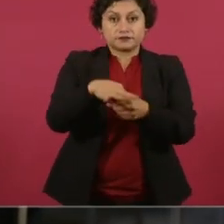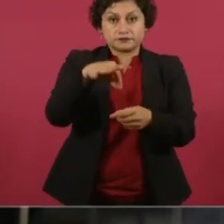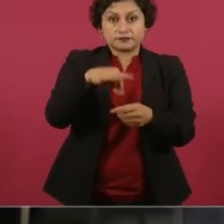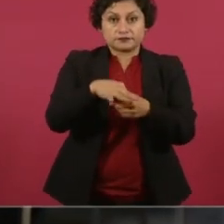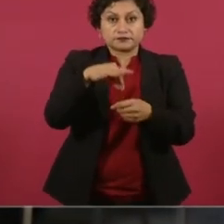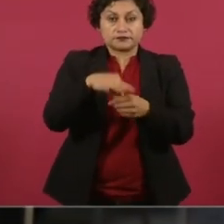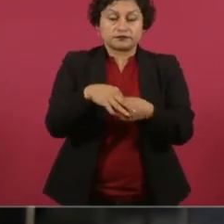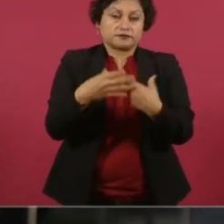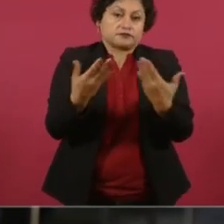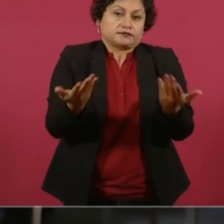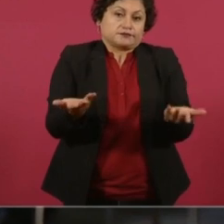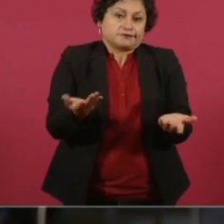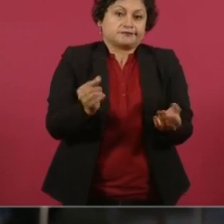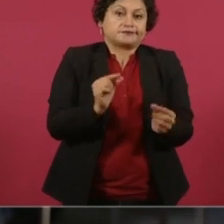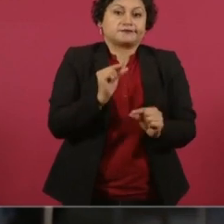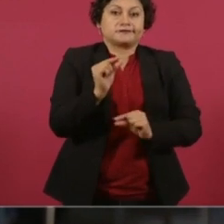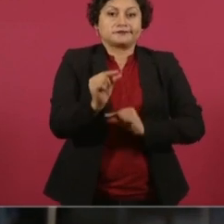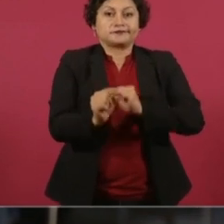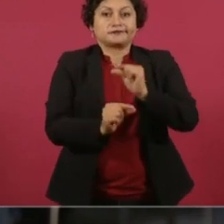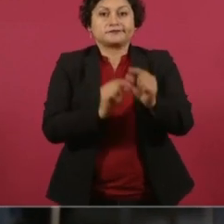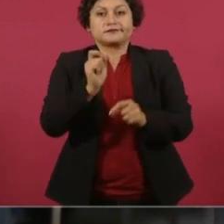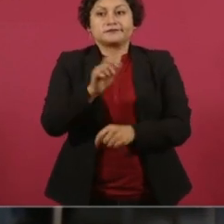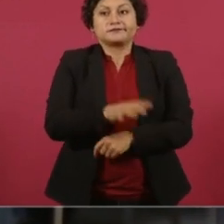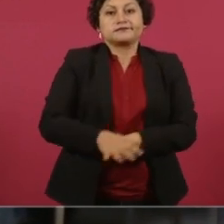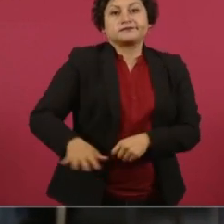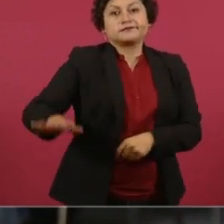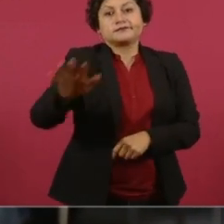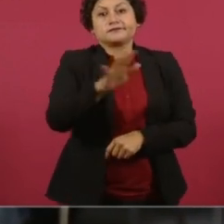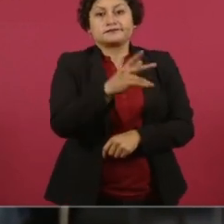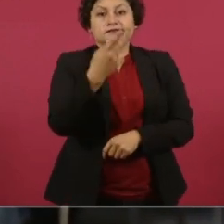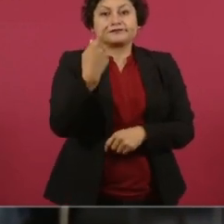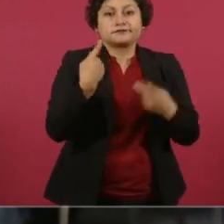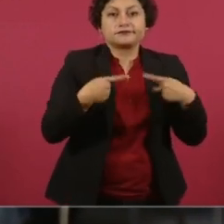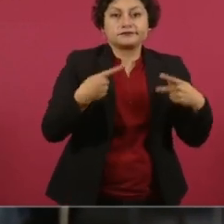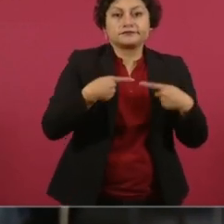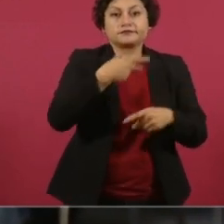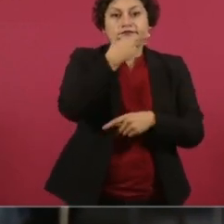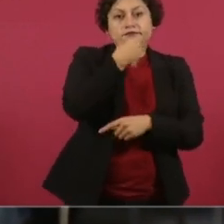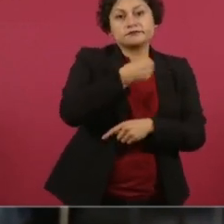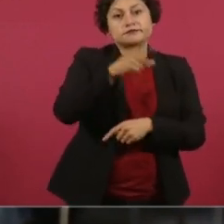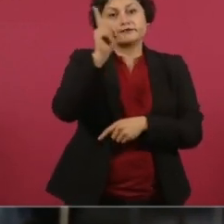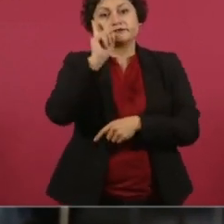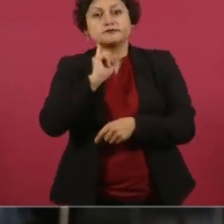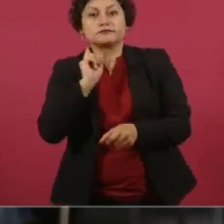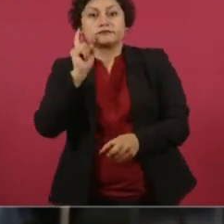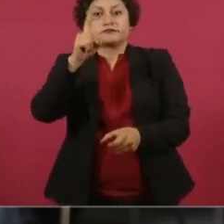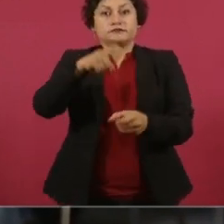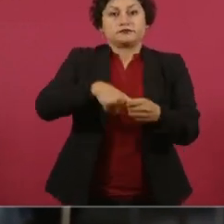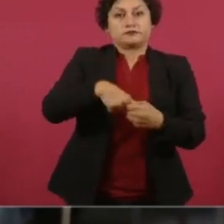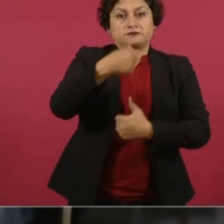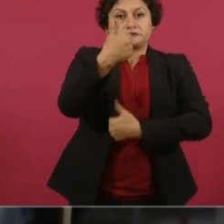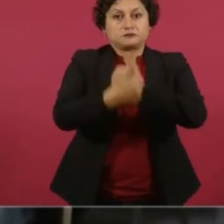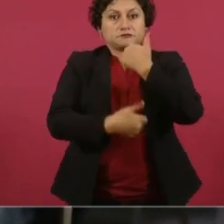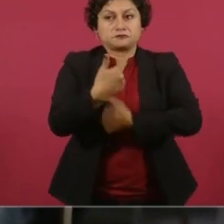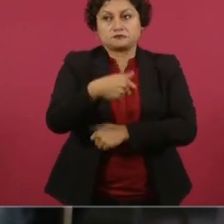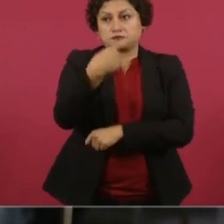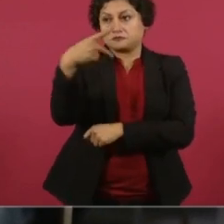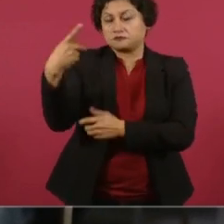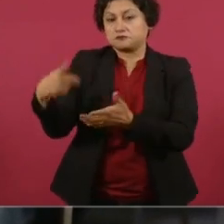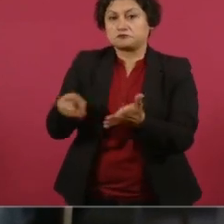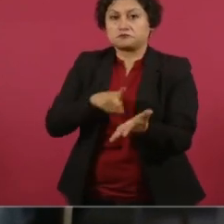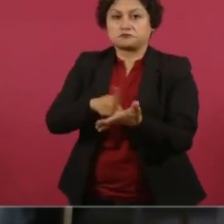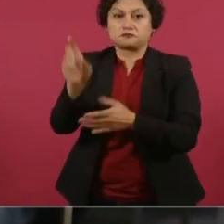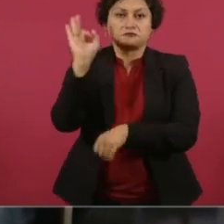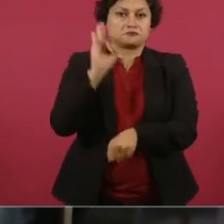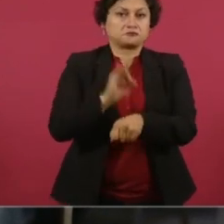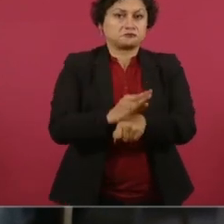poco estamos viendo el legítimo derecho de las personas, hombres y mujeres, que quieran contender por un cargo de elección popular. Vendrán